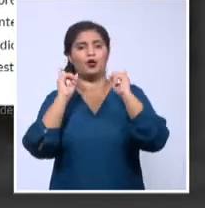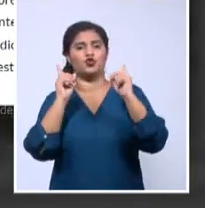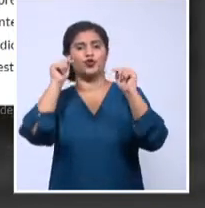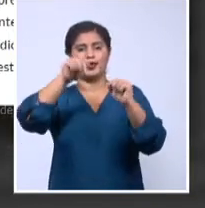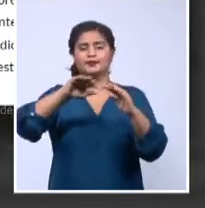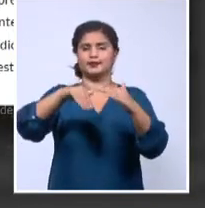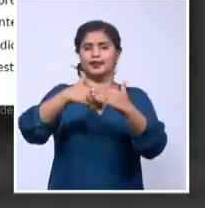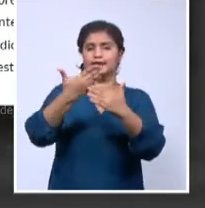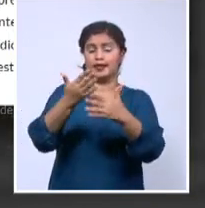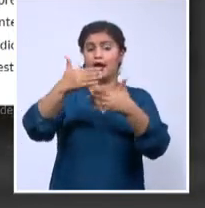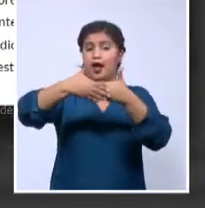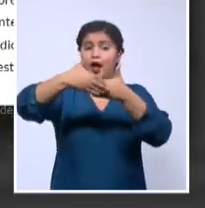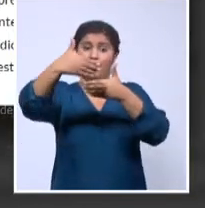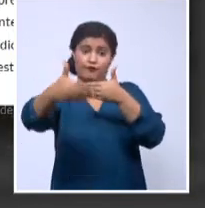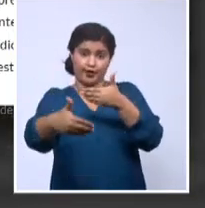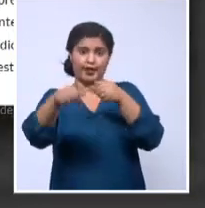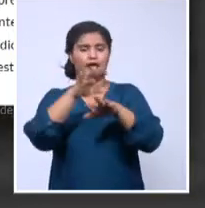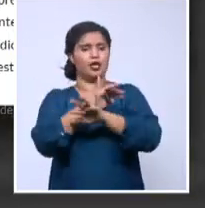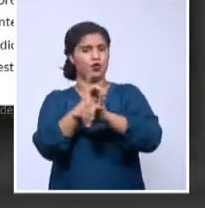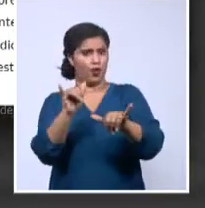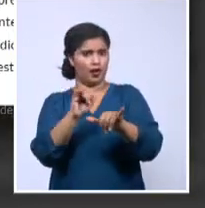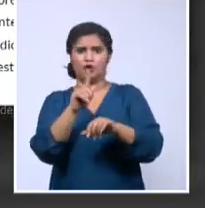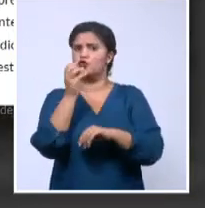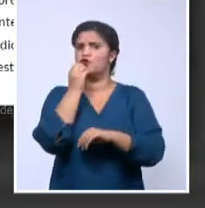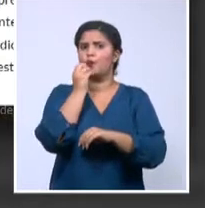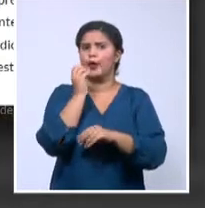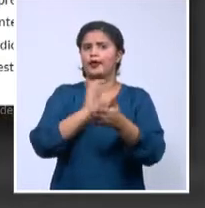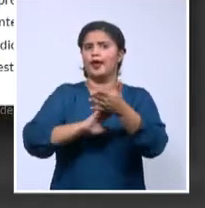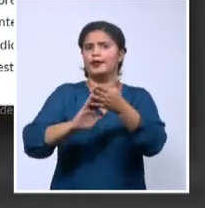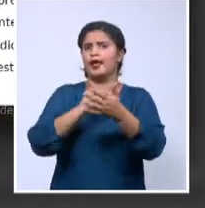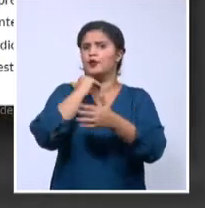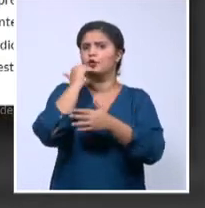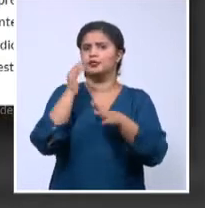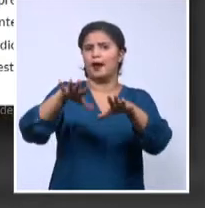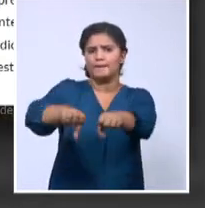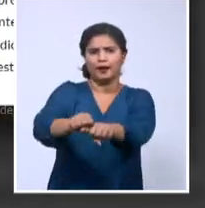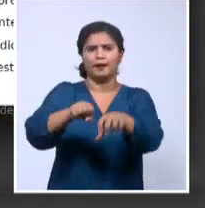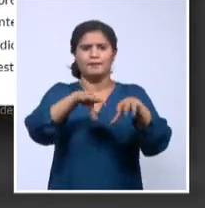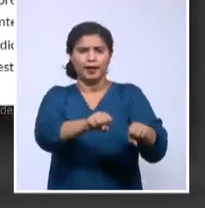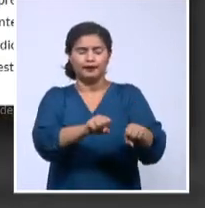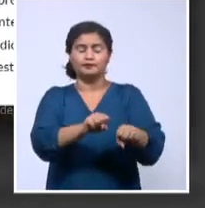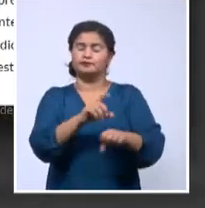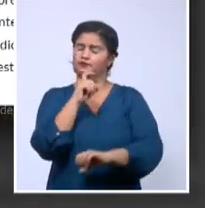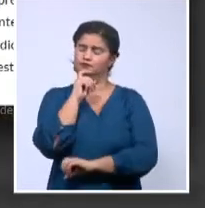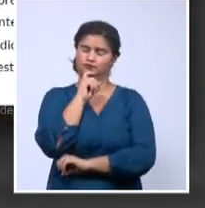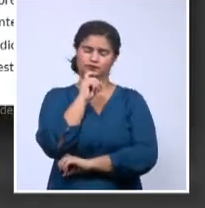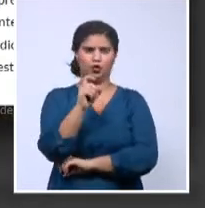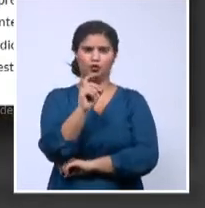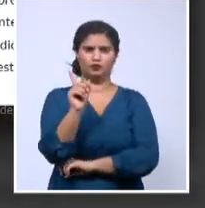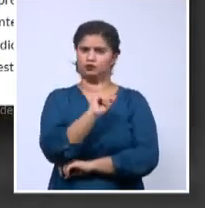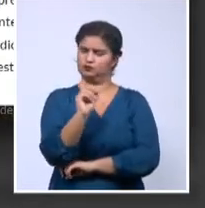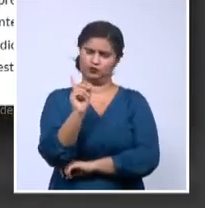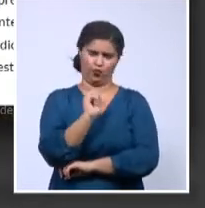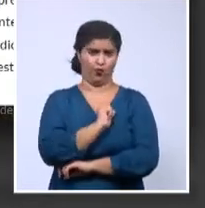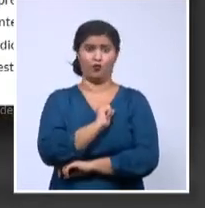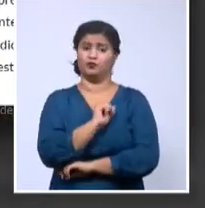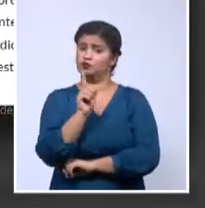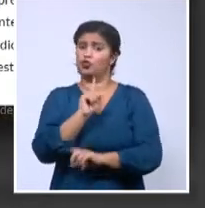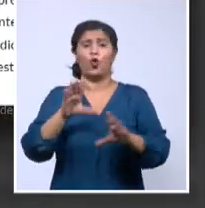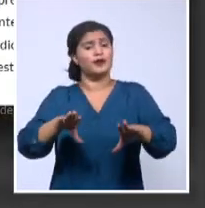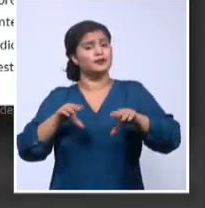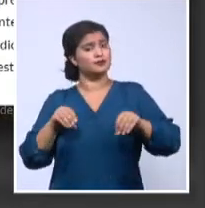afuera. Dado que la lista de representantes enviada al Mincul contiene los nombres de personas elegidas democráticamente por los manifestantes, la